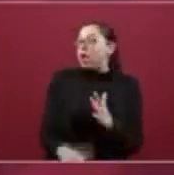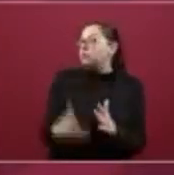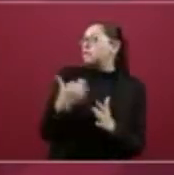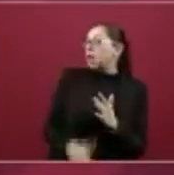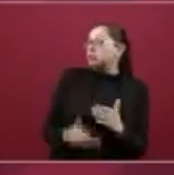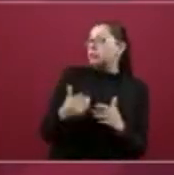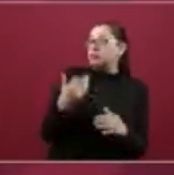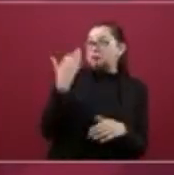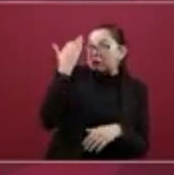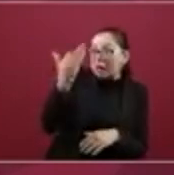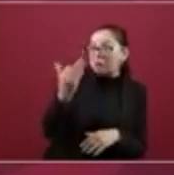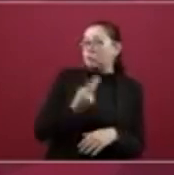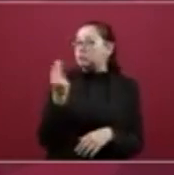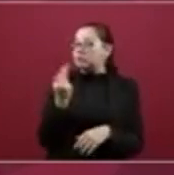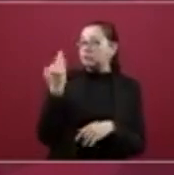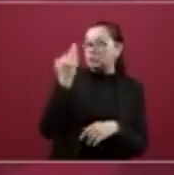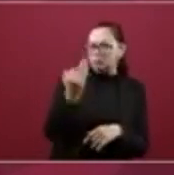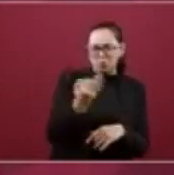tiempo.